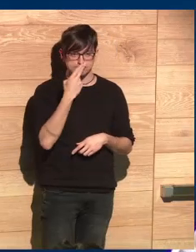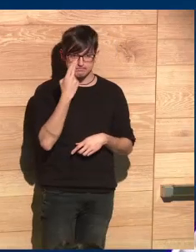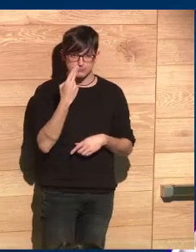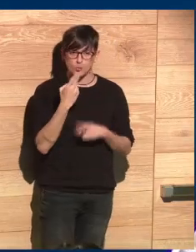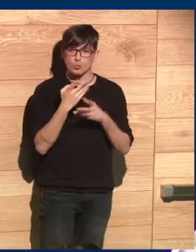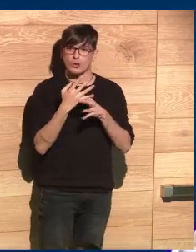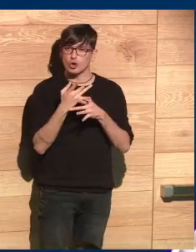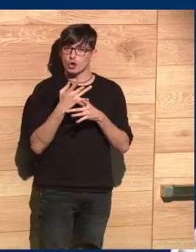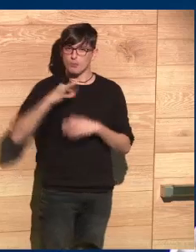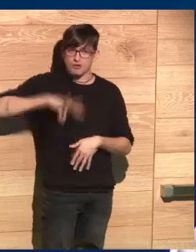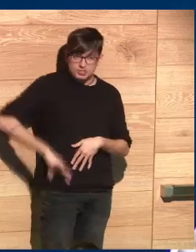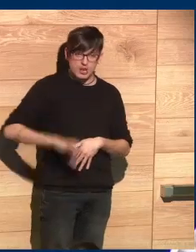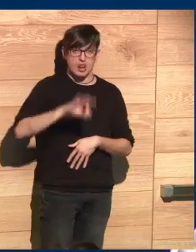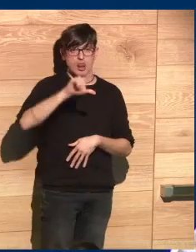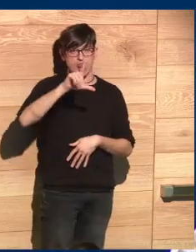of Legends